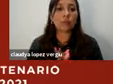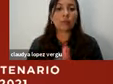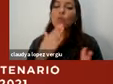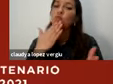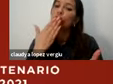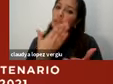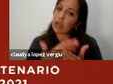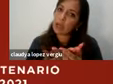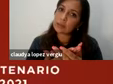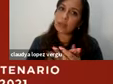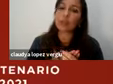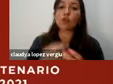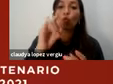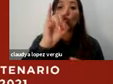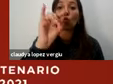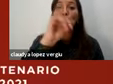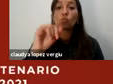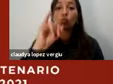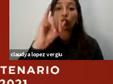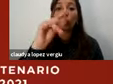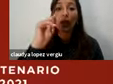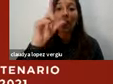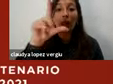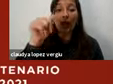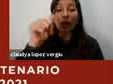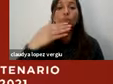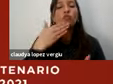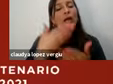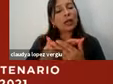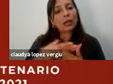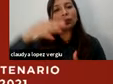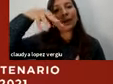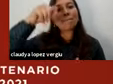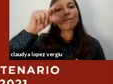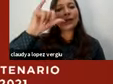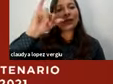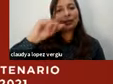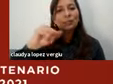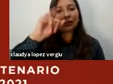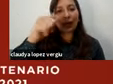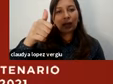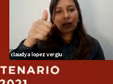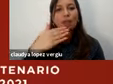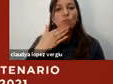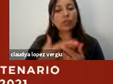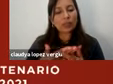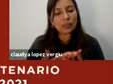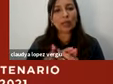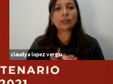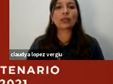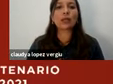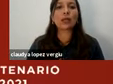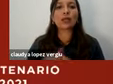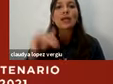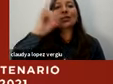Uciela Achayap del Bosque de las Nubas, a Melissa Tola de Aguamaki, ubicado en Ollantaytambo, el Cusco, a